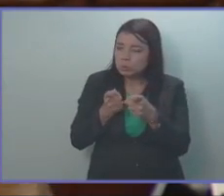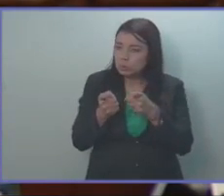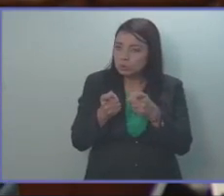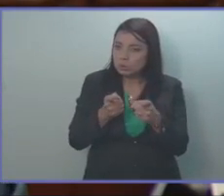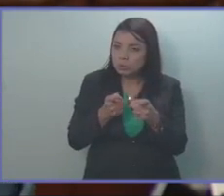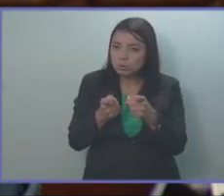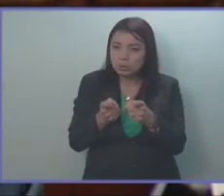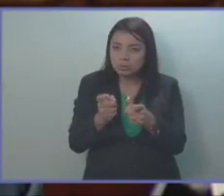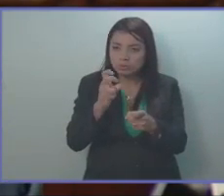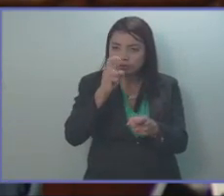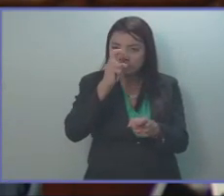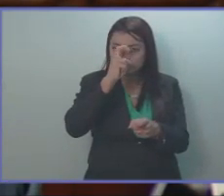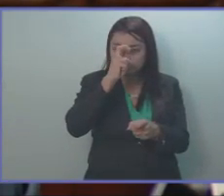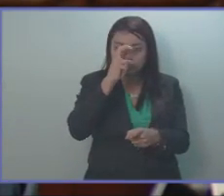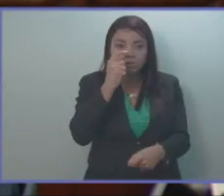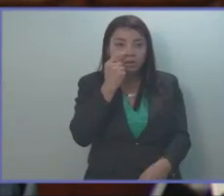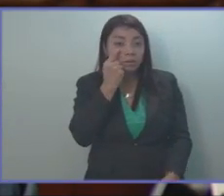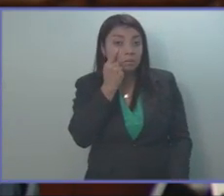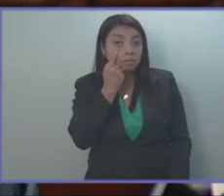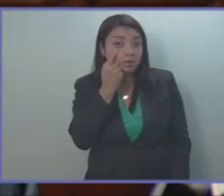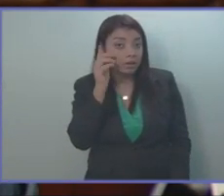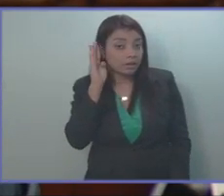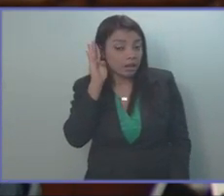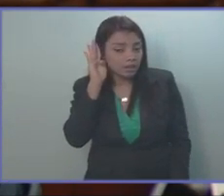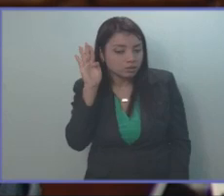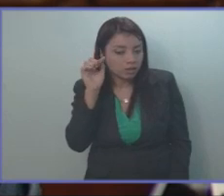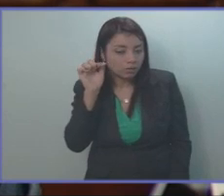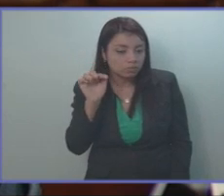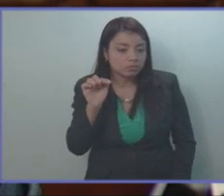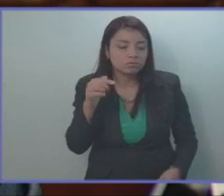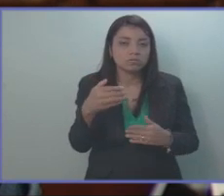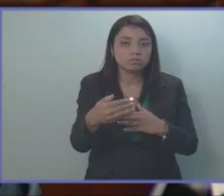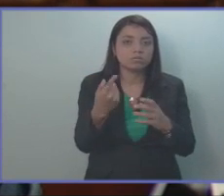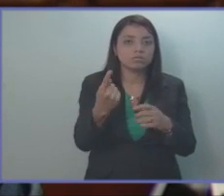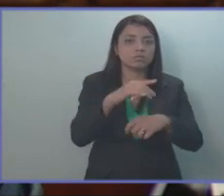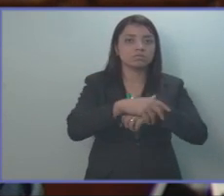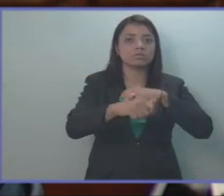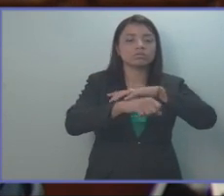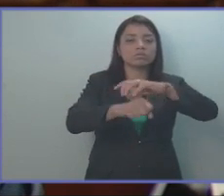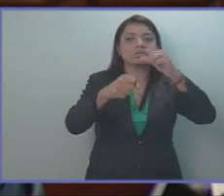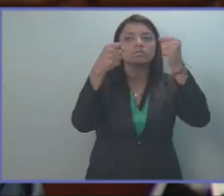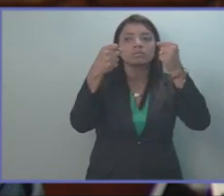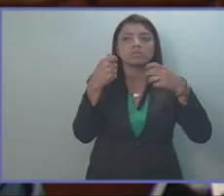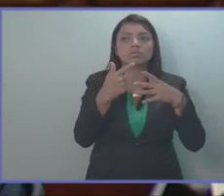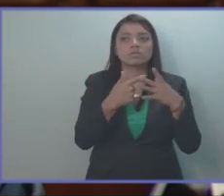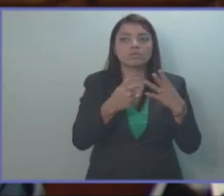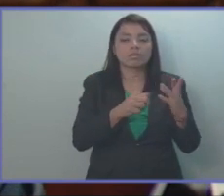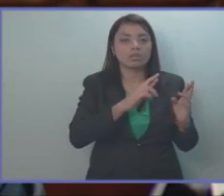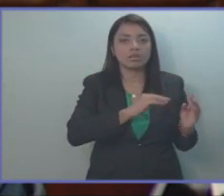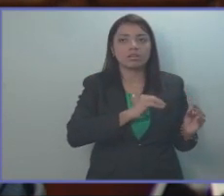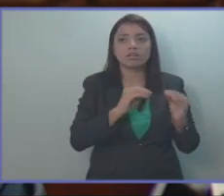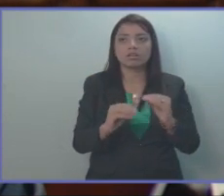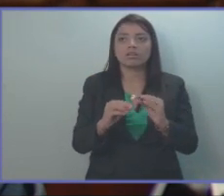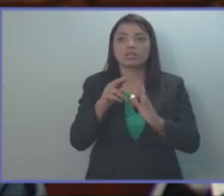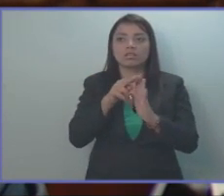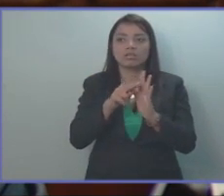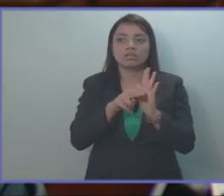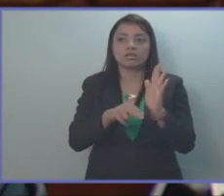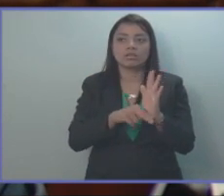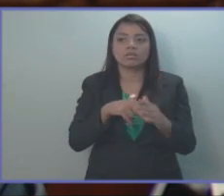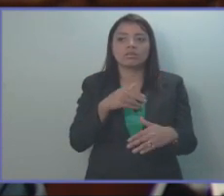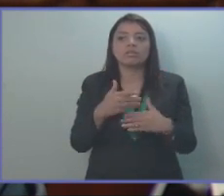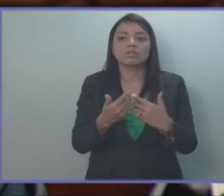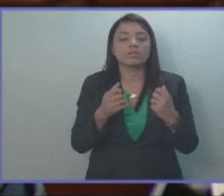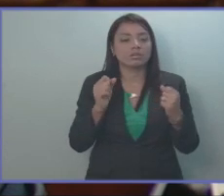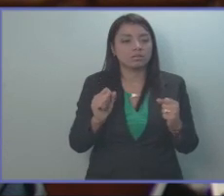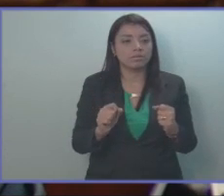vigilancia sobre los mismos, con aplicación rigurosa de normas reglamentarias para conseguir